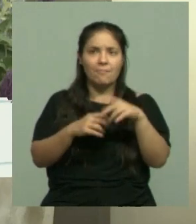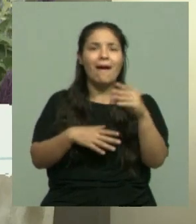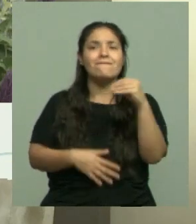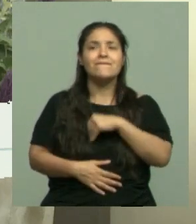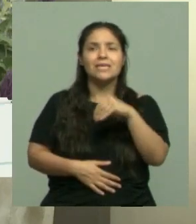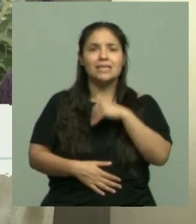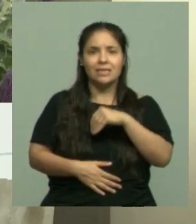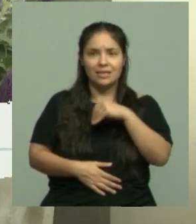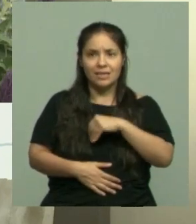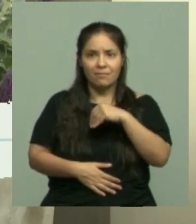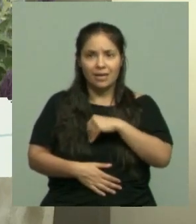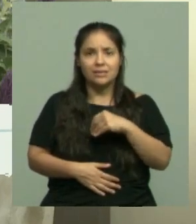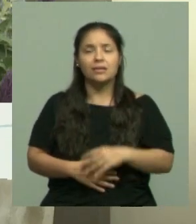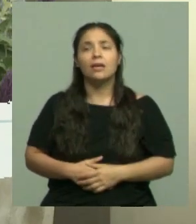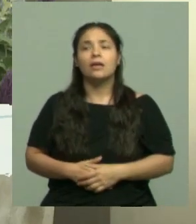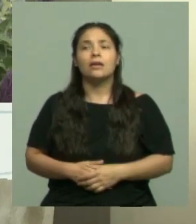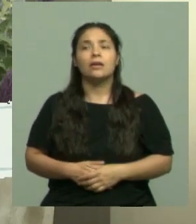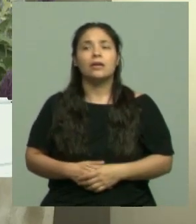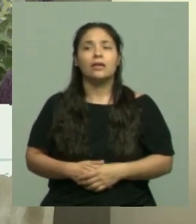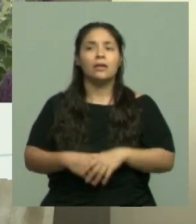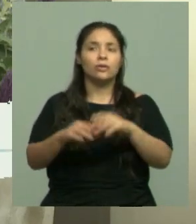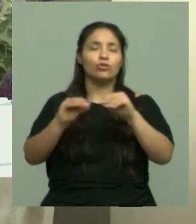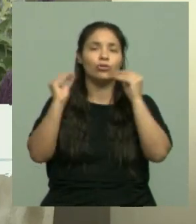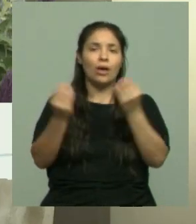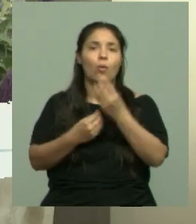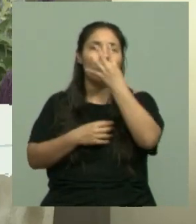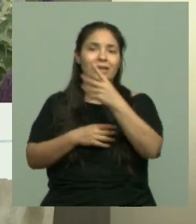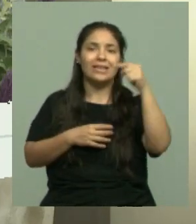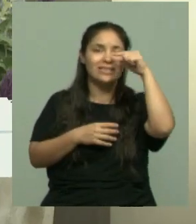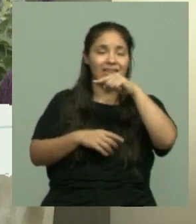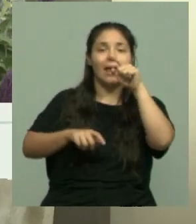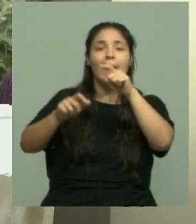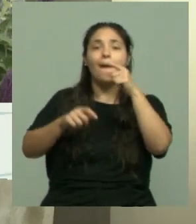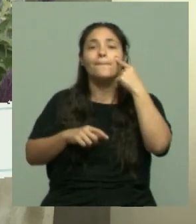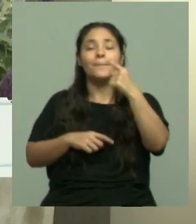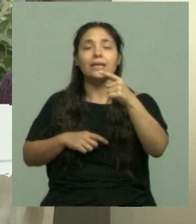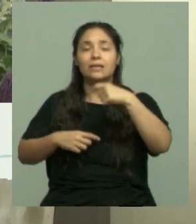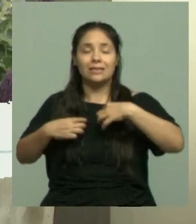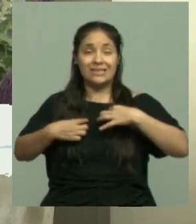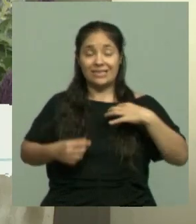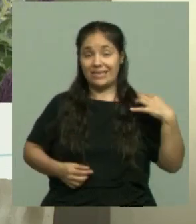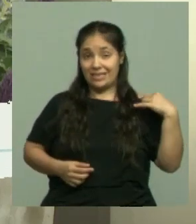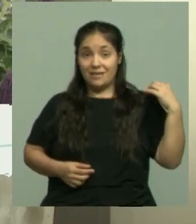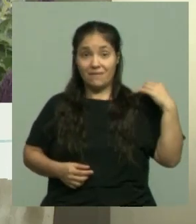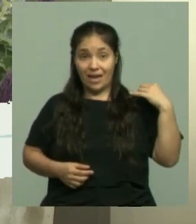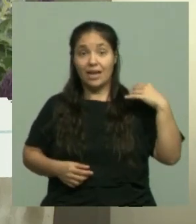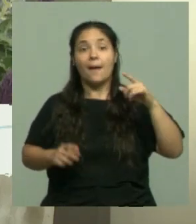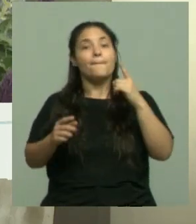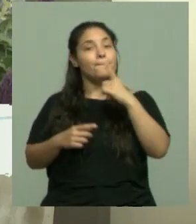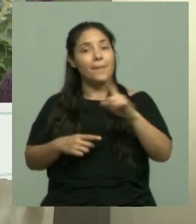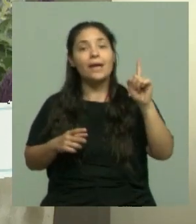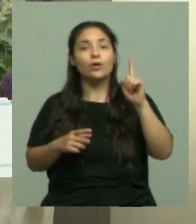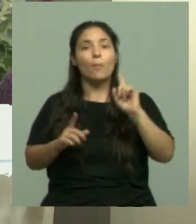víctimas, estamos hablando de alrededor de 47.000 civiles, pero con los desaparecidos forzados, no forzados, podrían